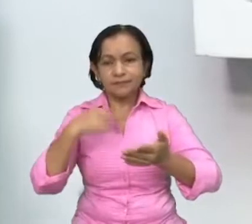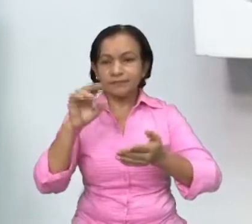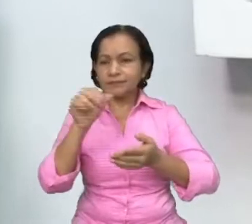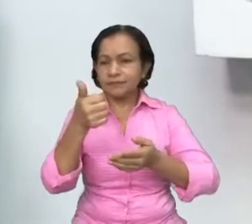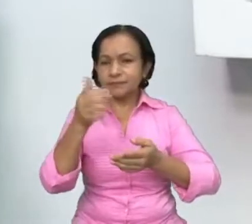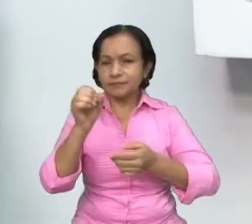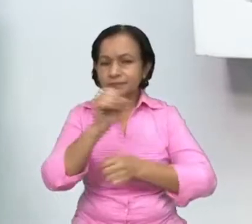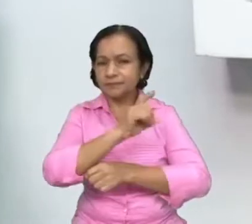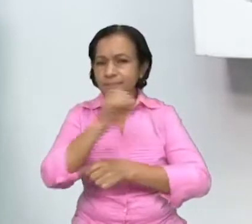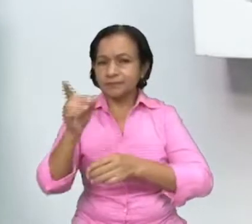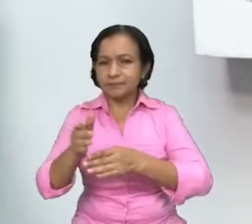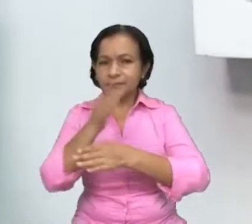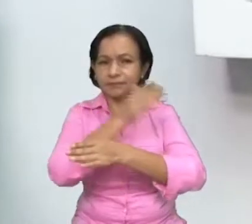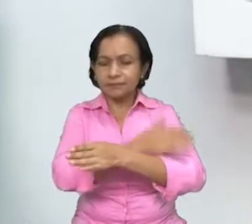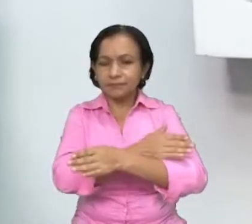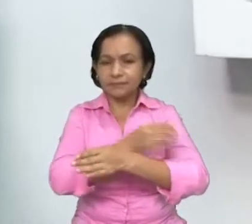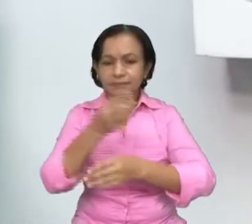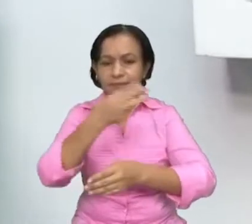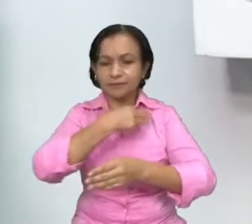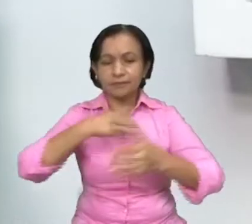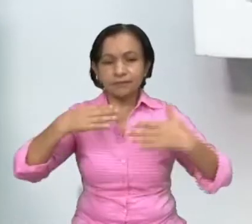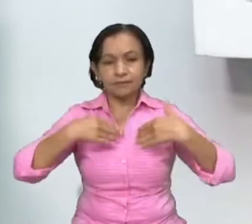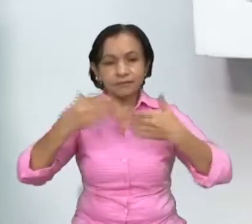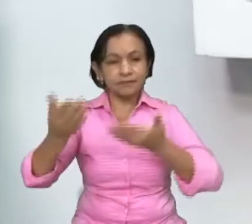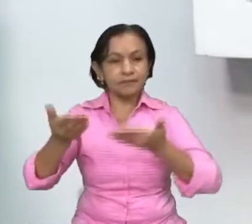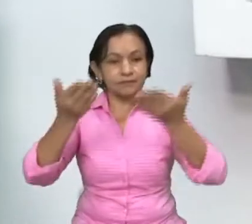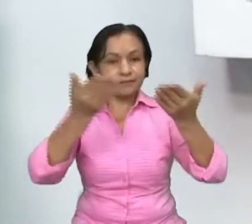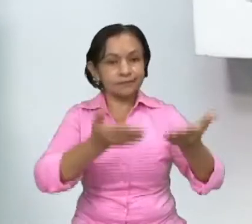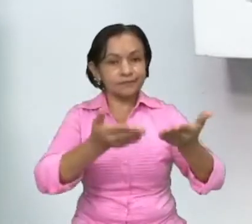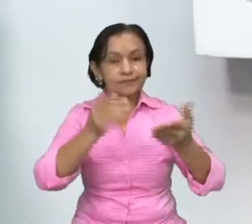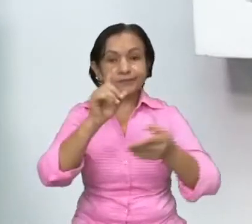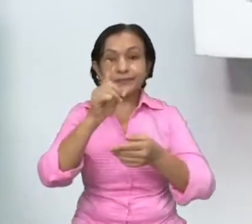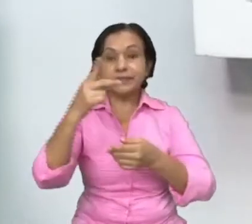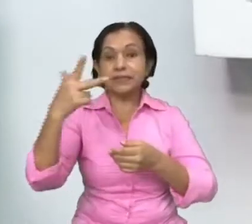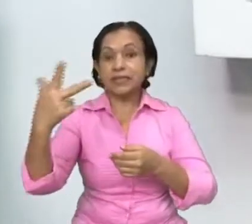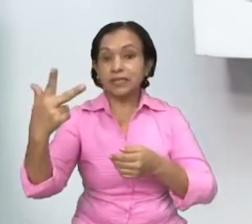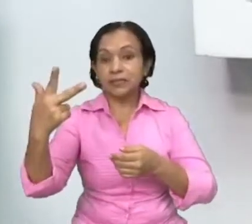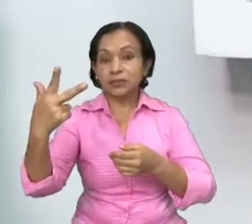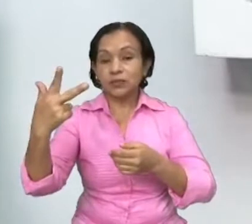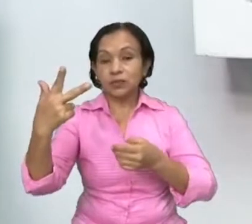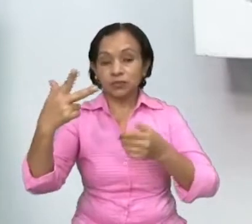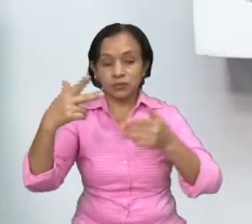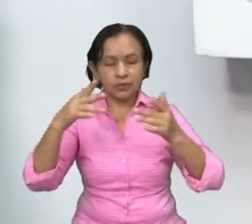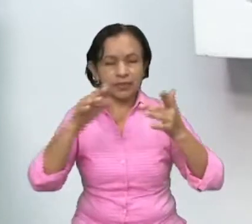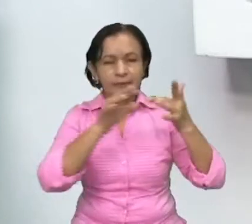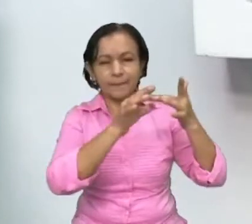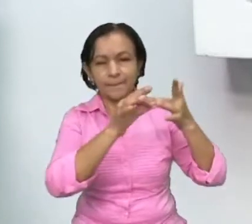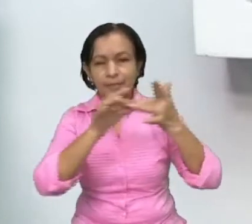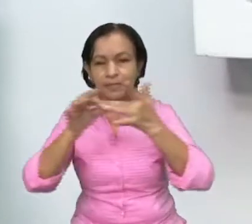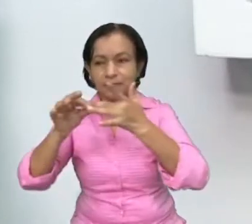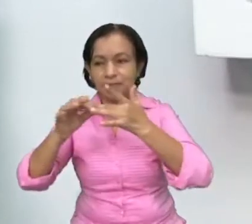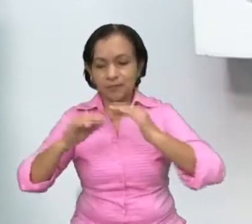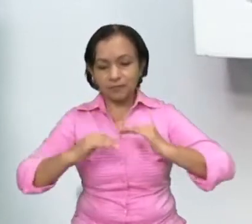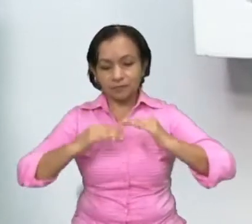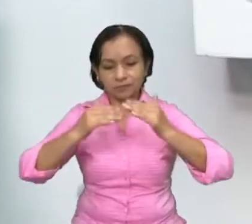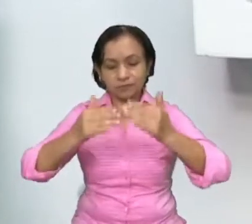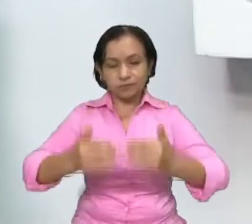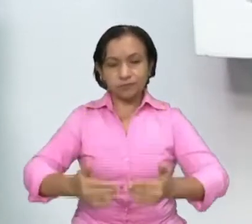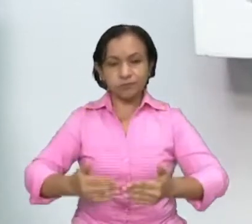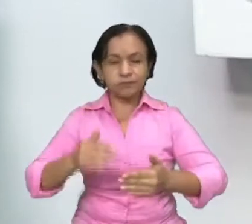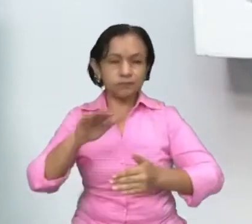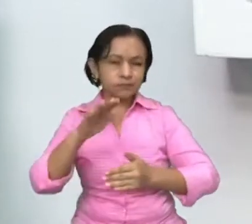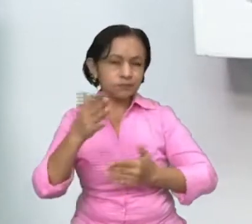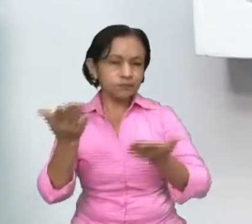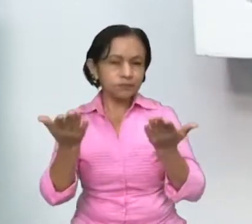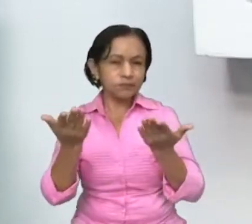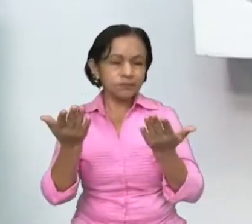unos 60 días, fue entregado al Ministerio de Salud 18 equipos de ecografía de alto nivel. Cada equipo por un